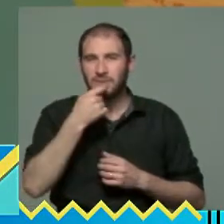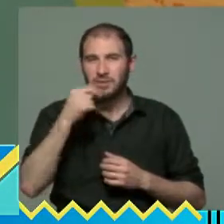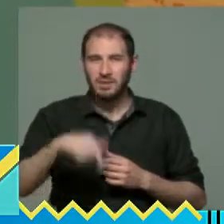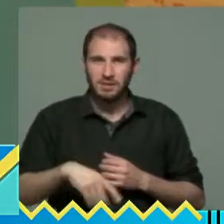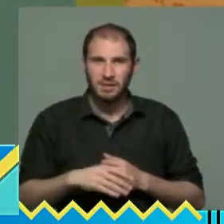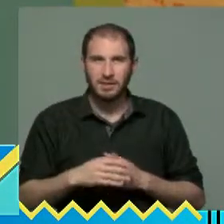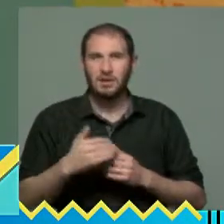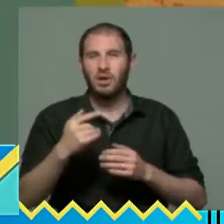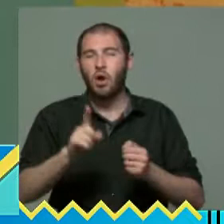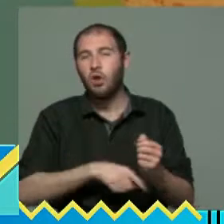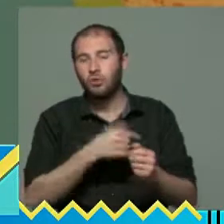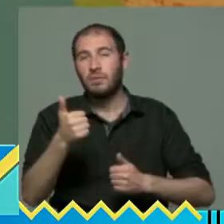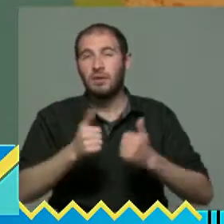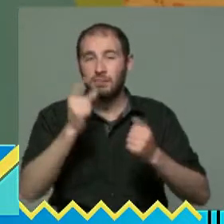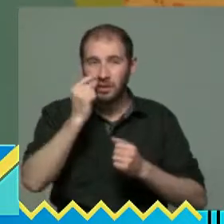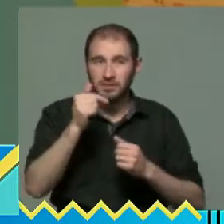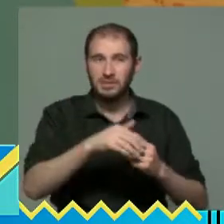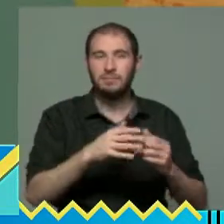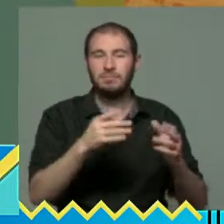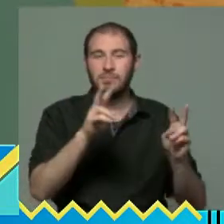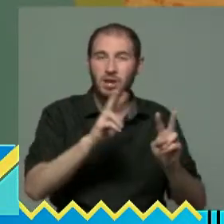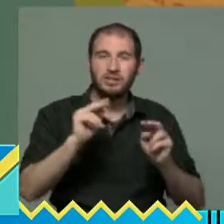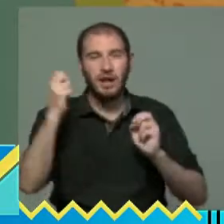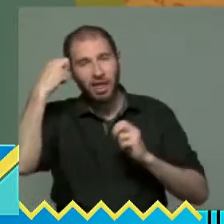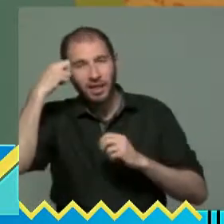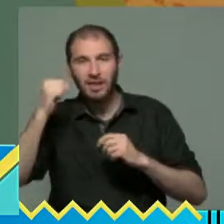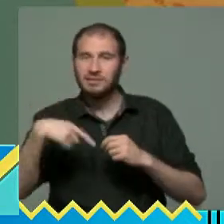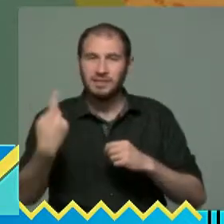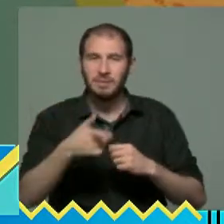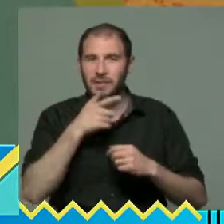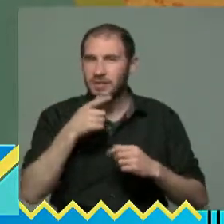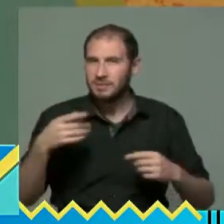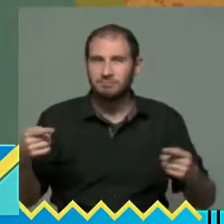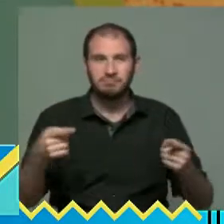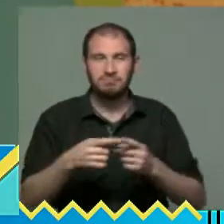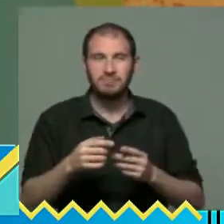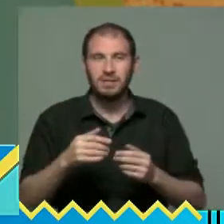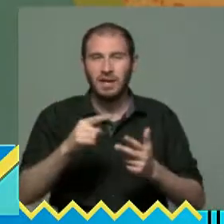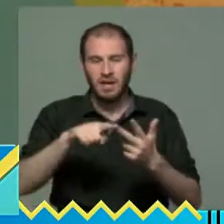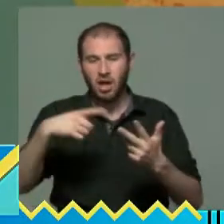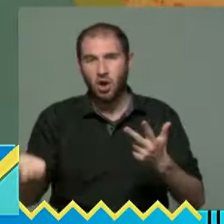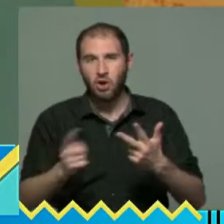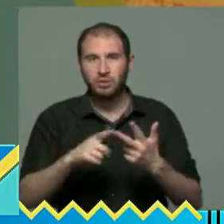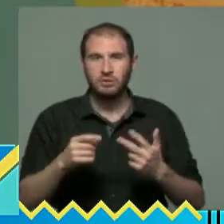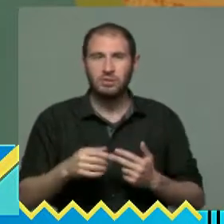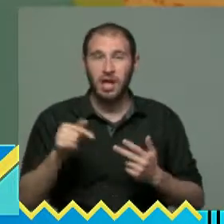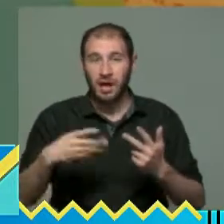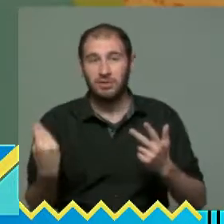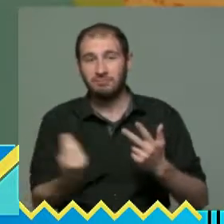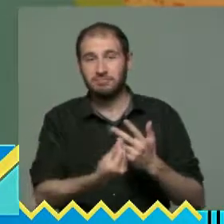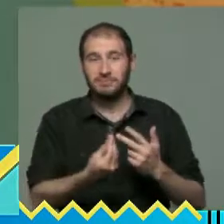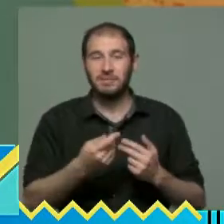su bipartidismo tradicional entre peronistas y radicales, siempre buscara tener una tercera alternativa, y esta vez la ha ocupado con